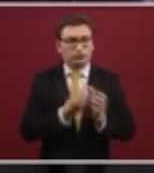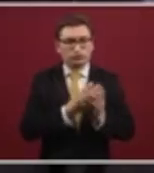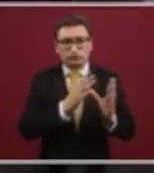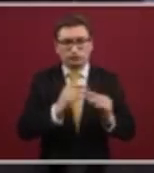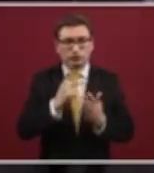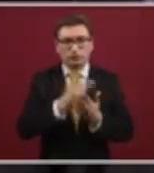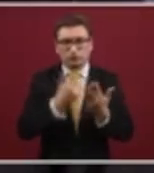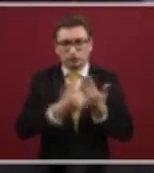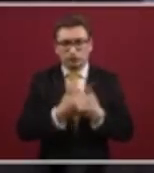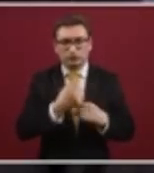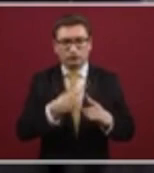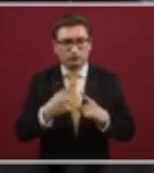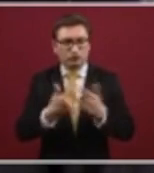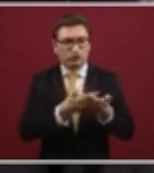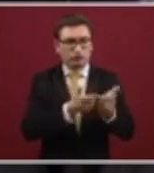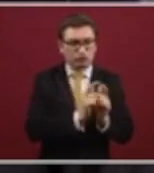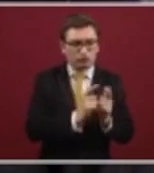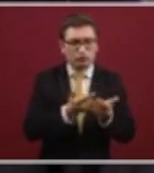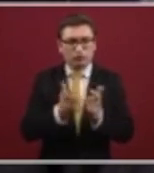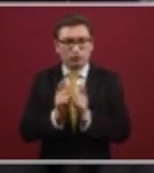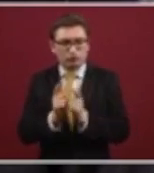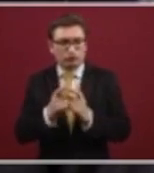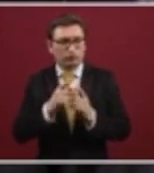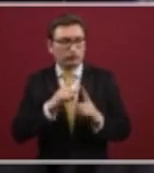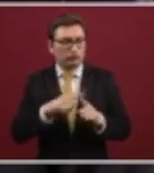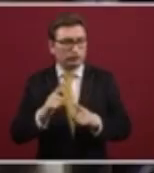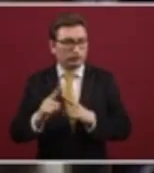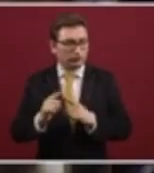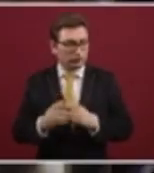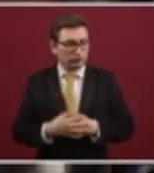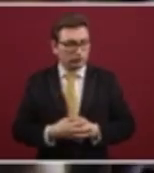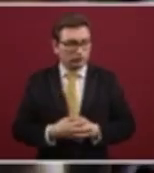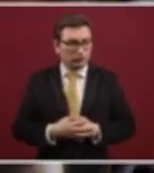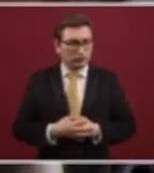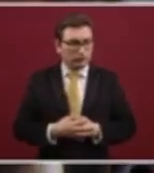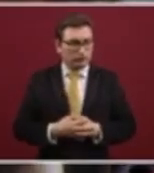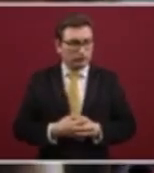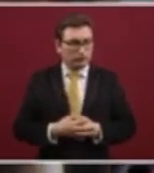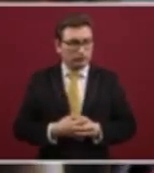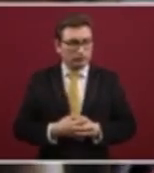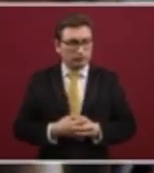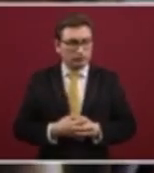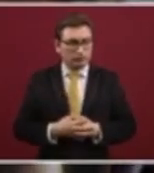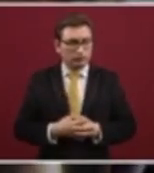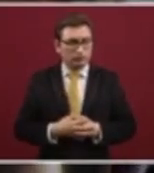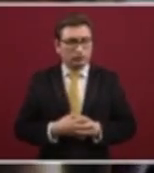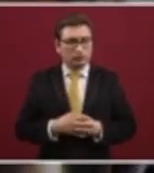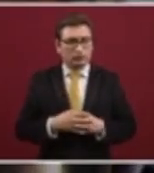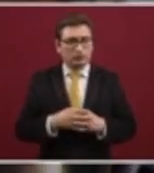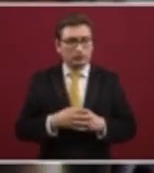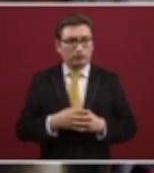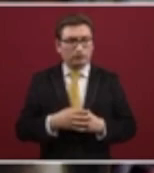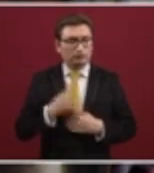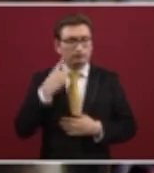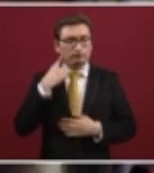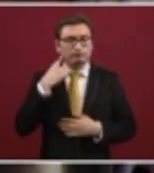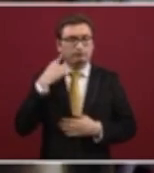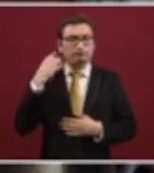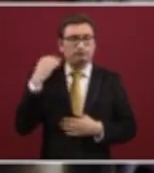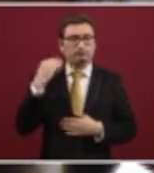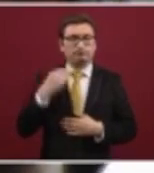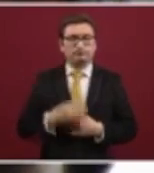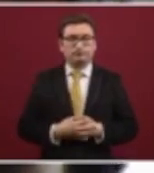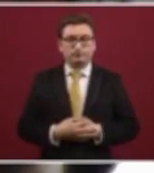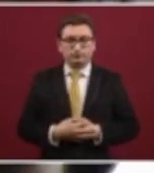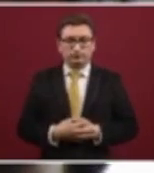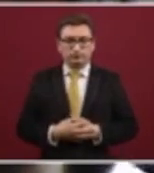los agrupamientos, las aceleradoras, la incubación, las certificadoras, la simplificación administrativa, la certidumbre jurídica y el